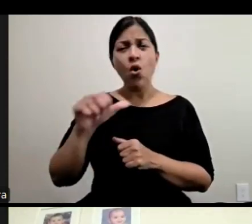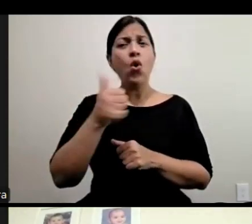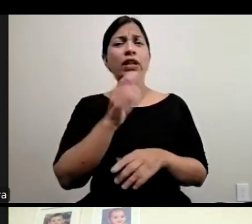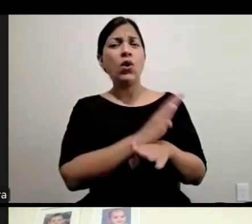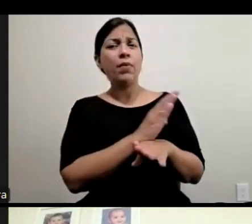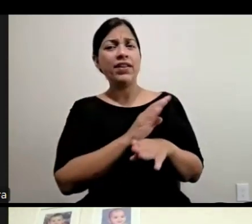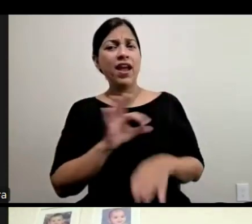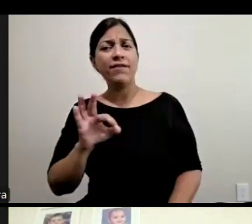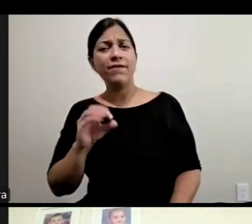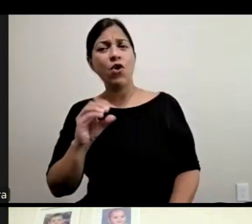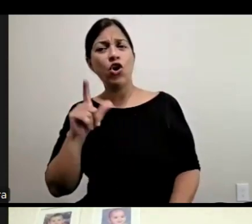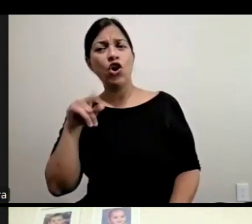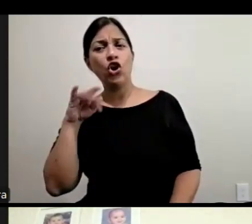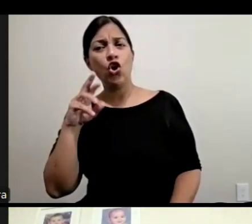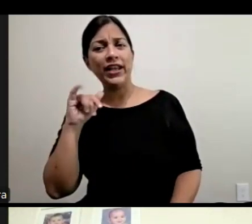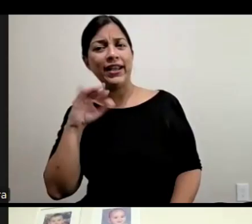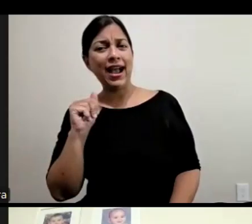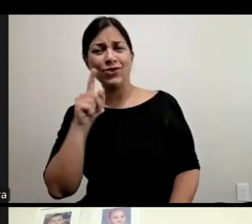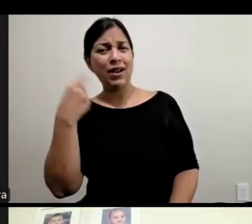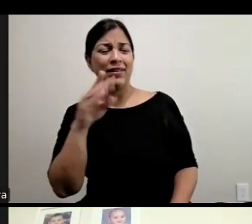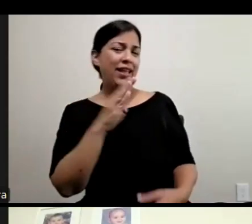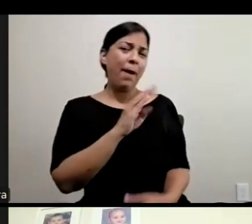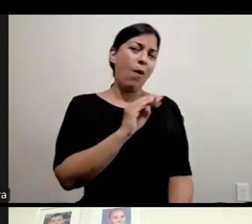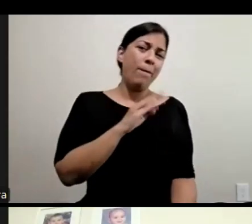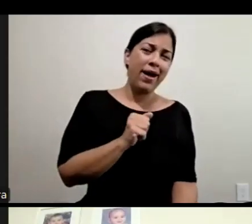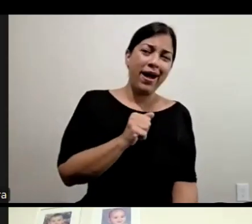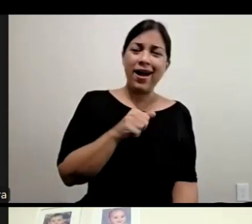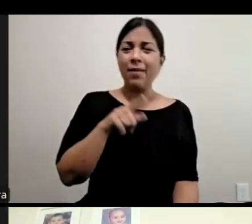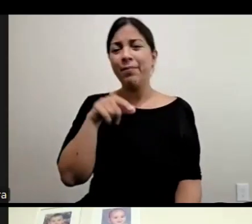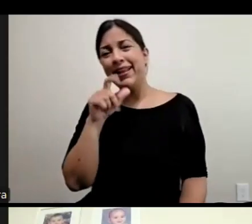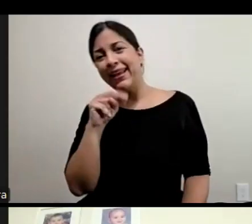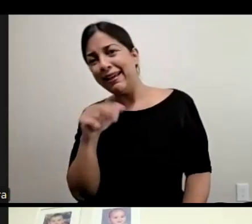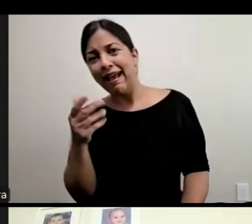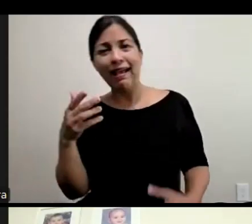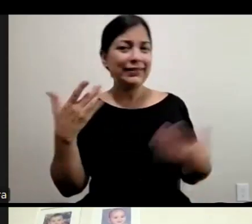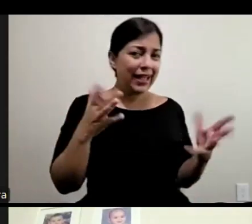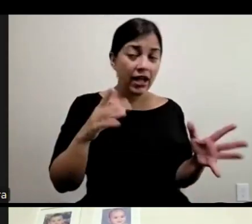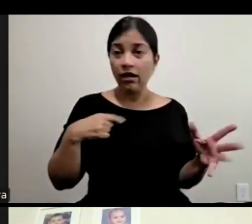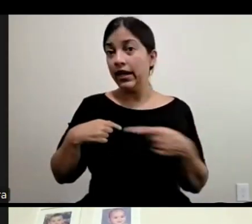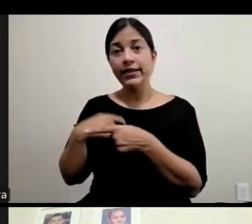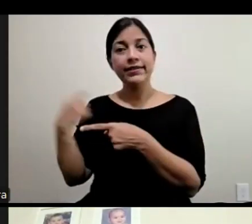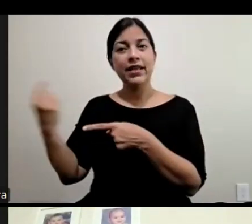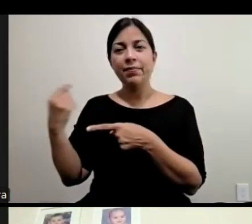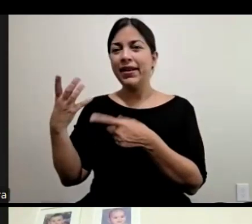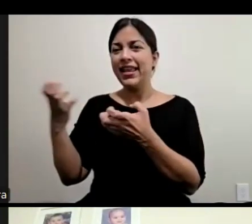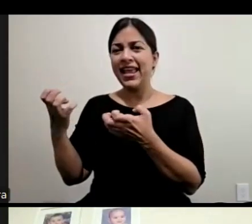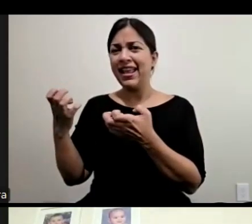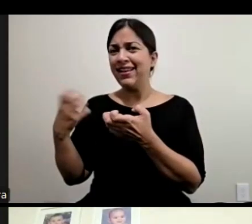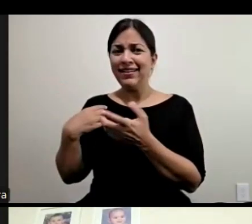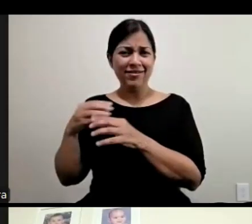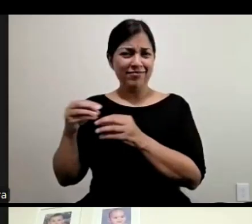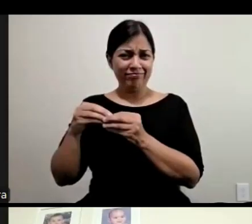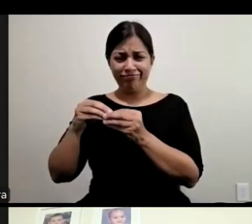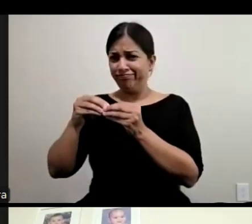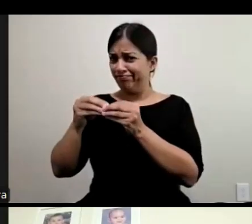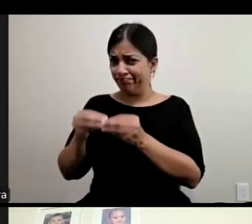Rico que se enfocan solamente en bomba, plena, montaña, bailes de salón del siglo XIX. Él siempre se ha querido romper los esquemas y